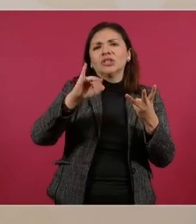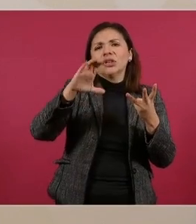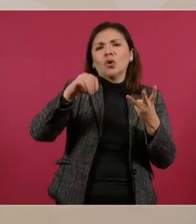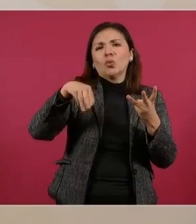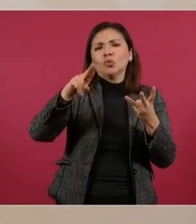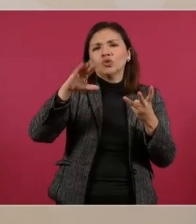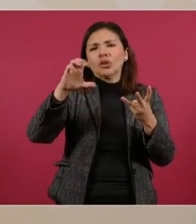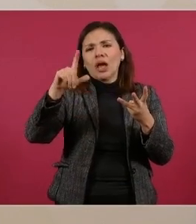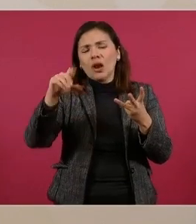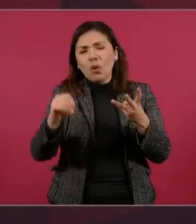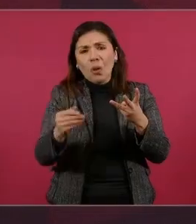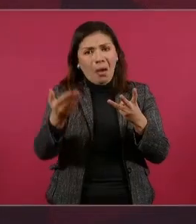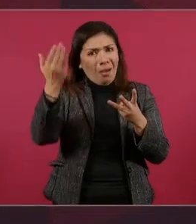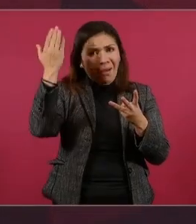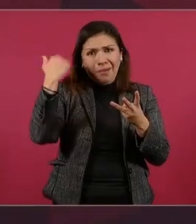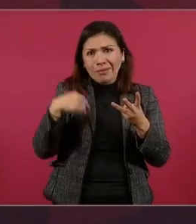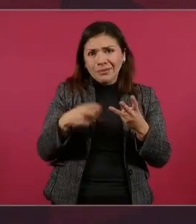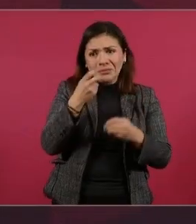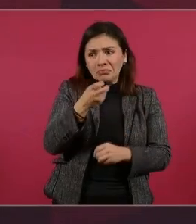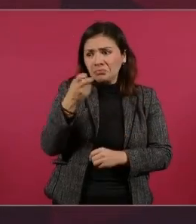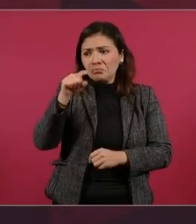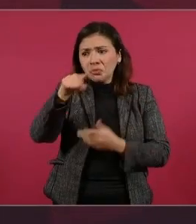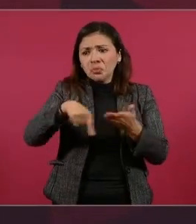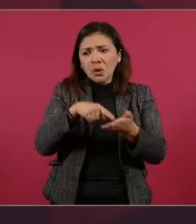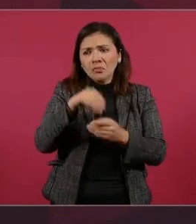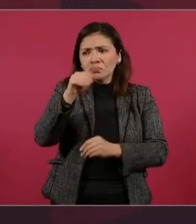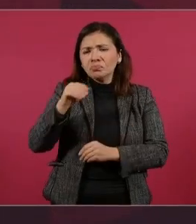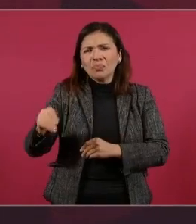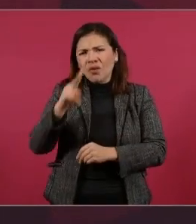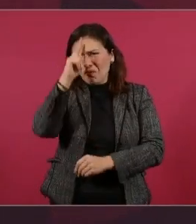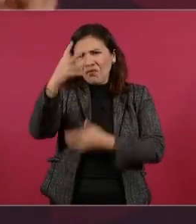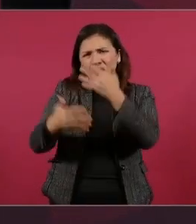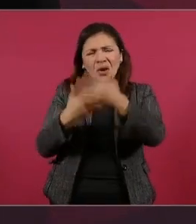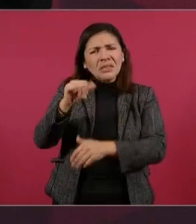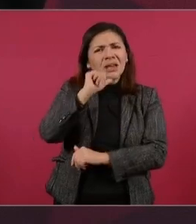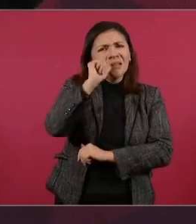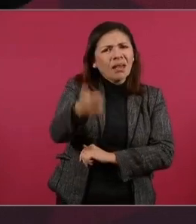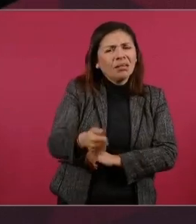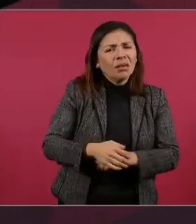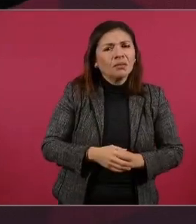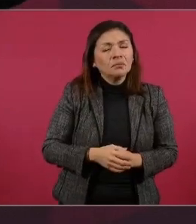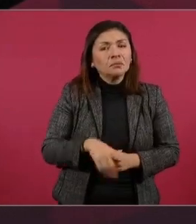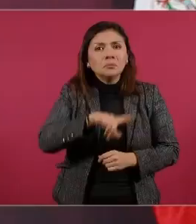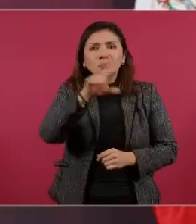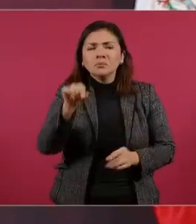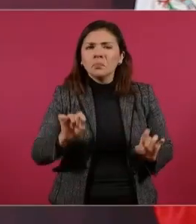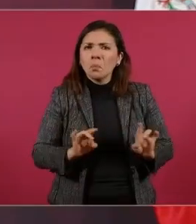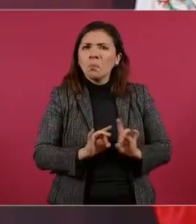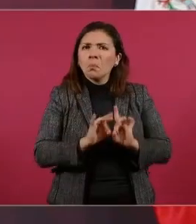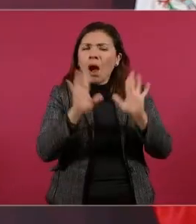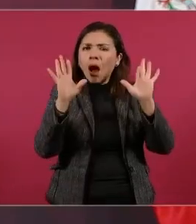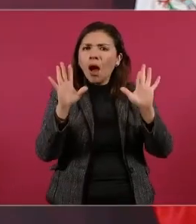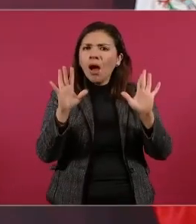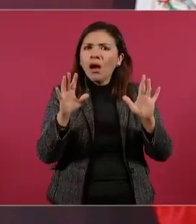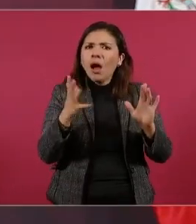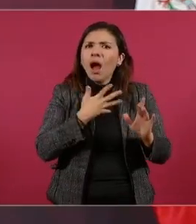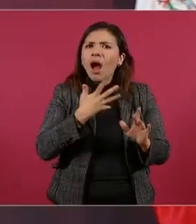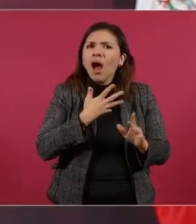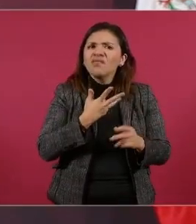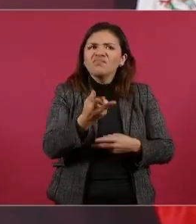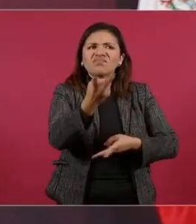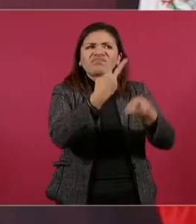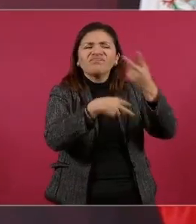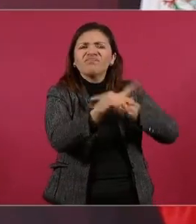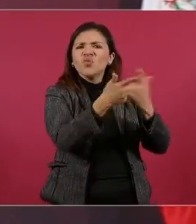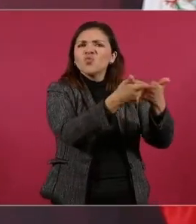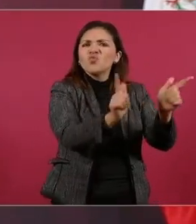no había este violencia y de repente empiezan haber grupos